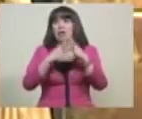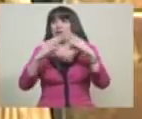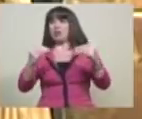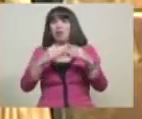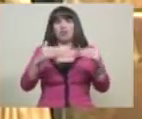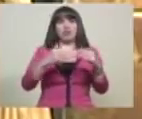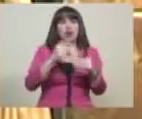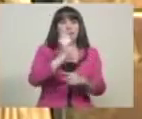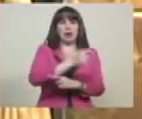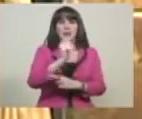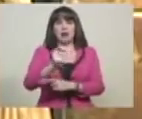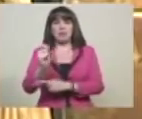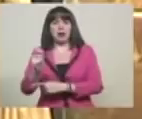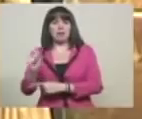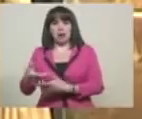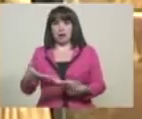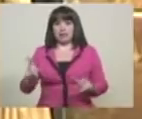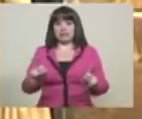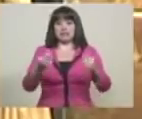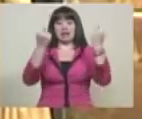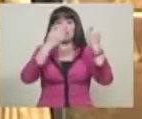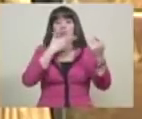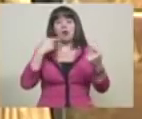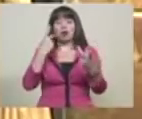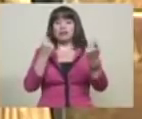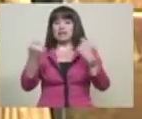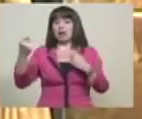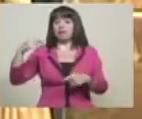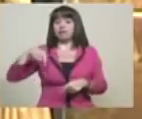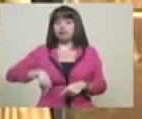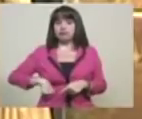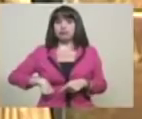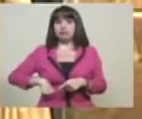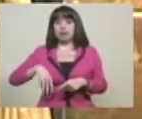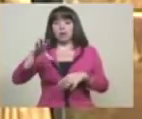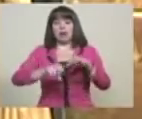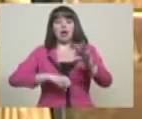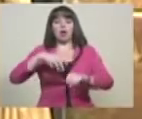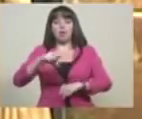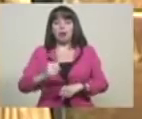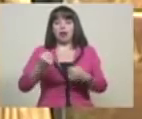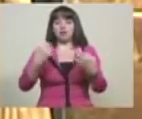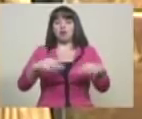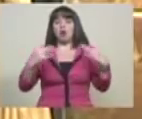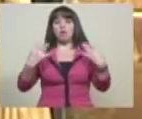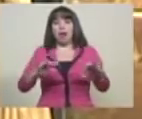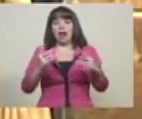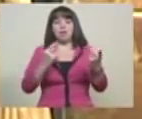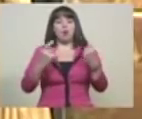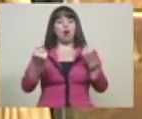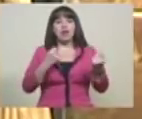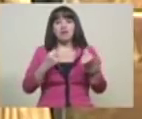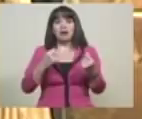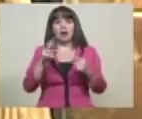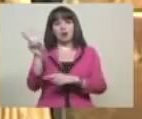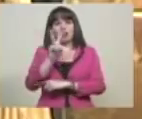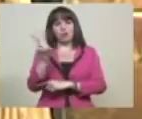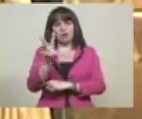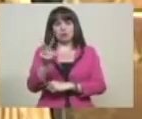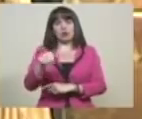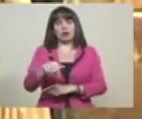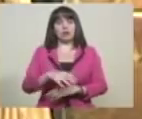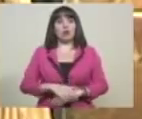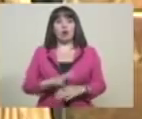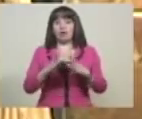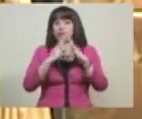de precios y recuperar el salario y la capacidad de compra del pueblo de Venezuela. Es el eje central